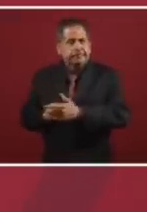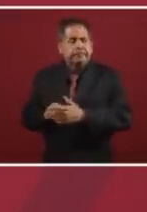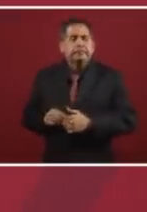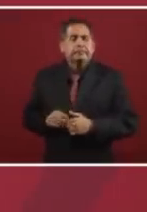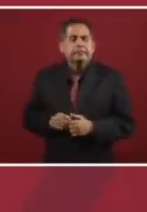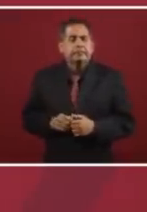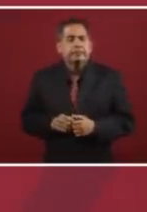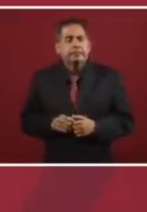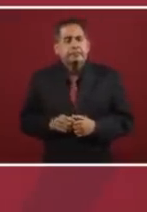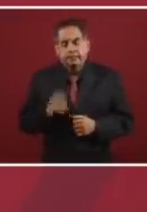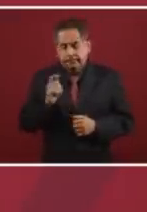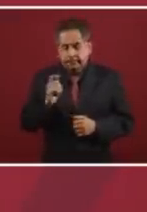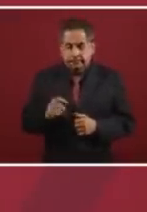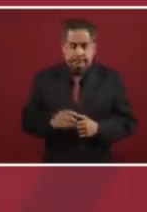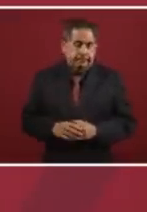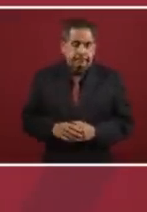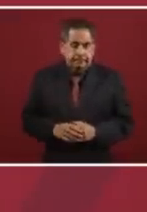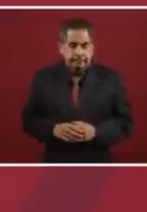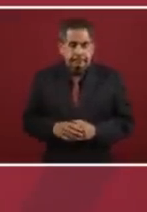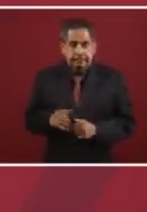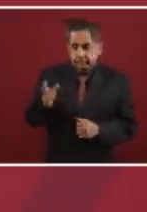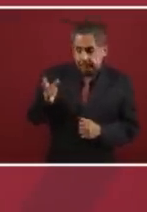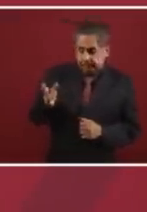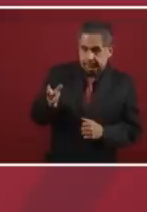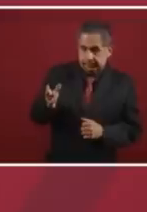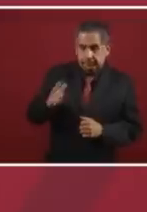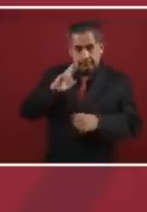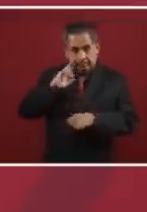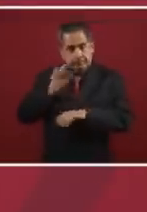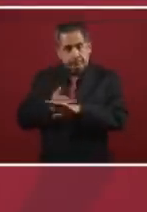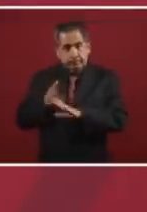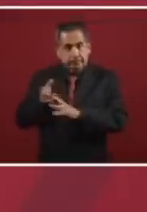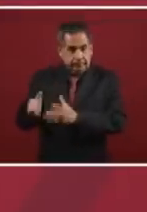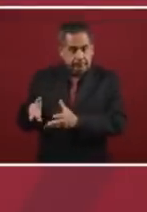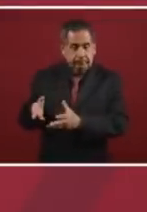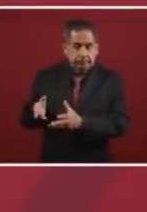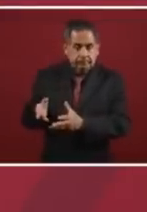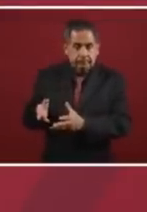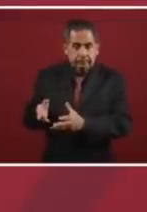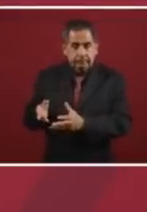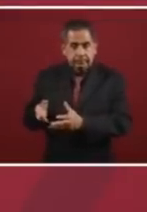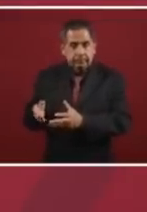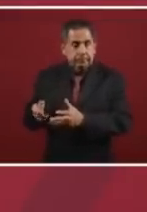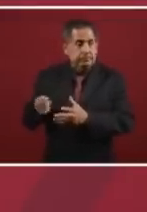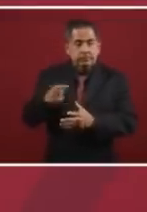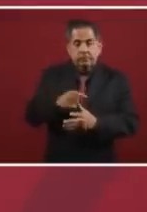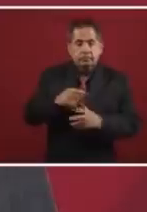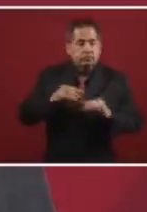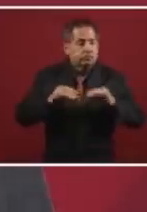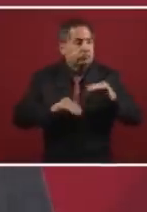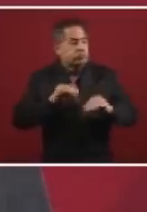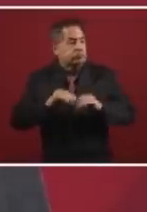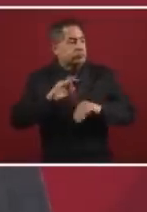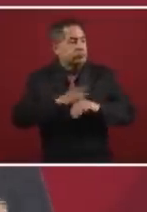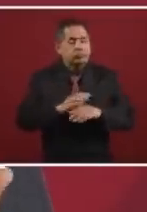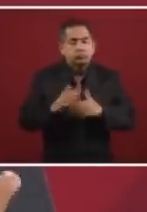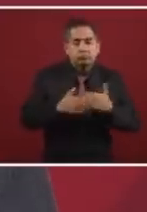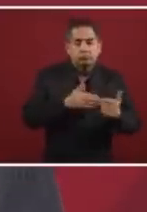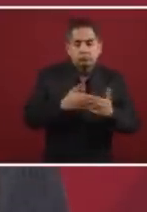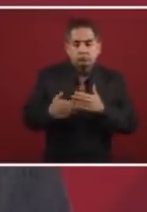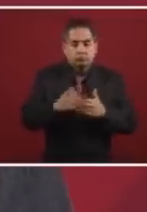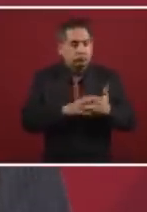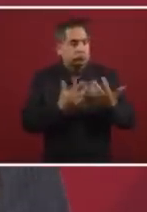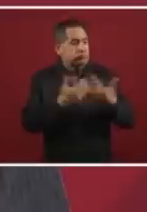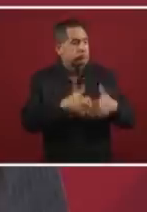entonces ella es la responsable de la modernización de las refinerías y de la